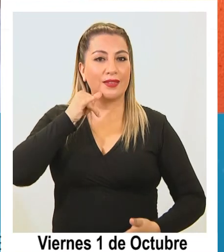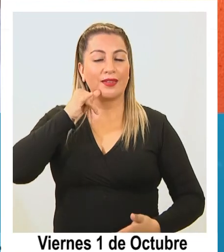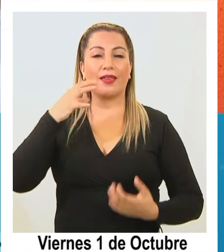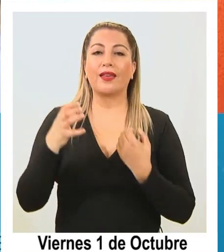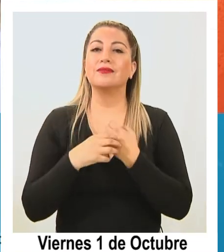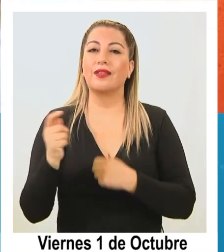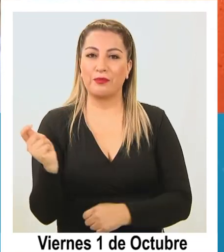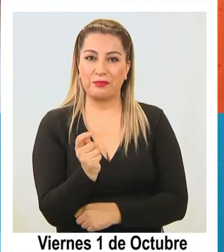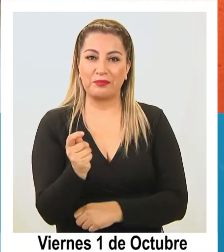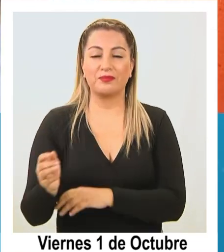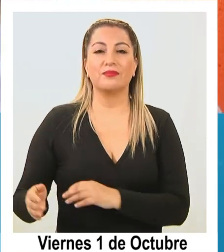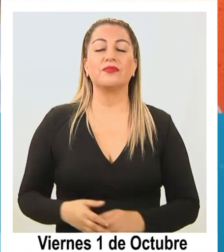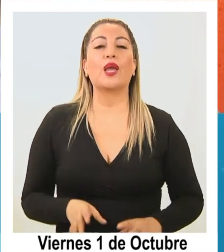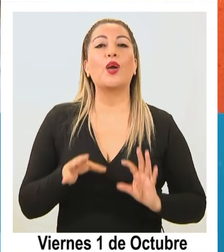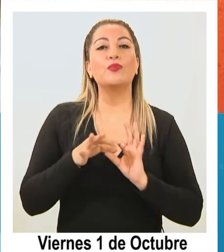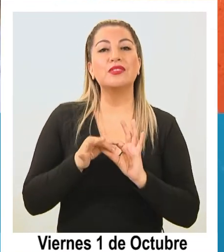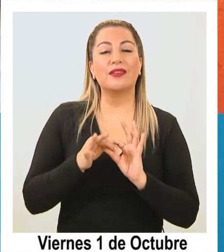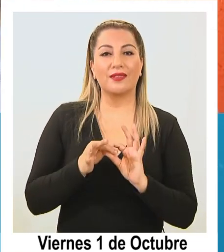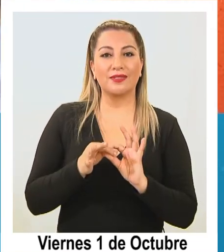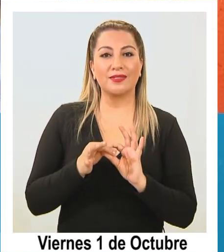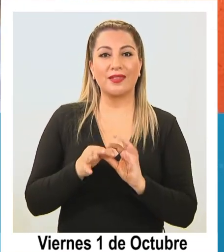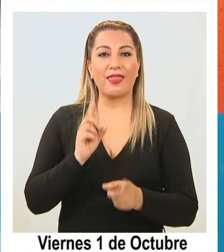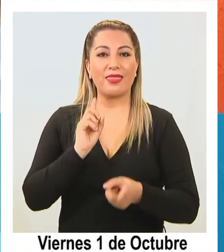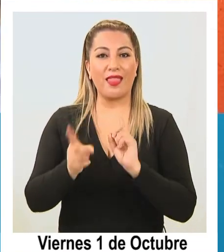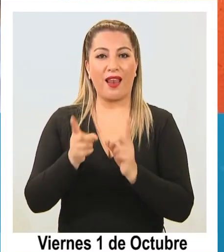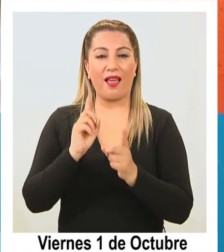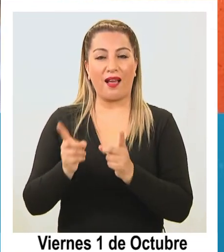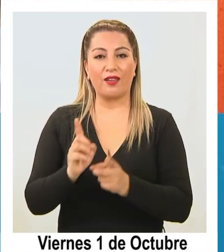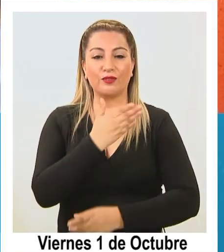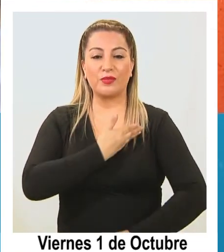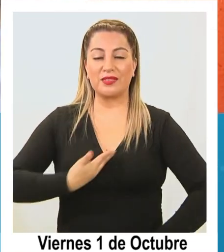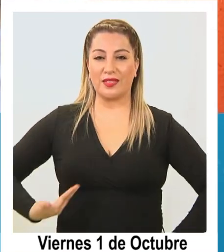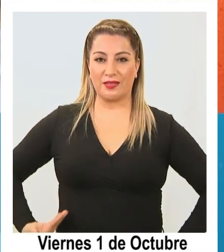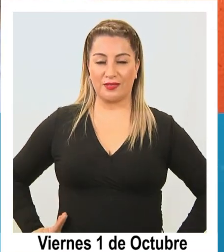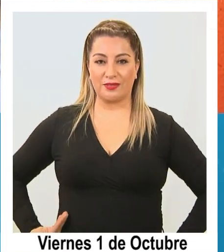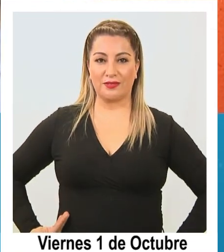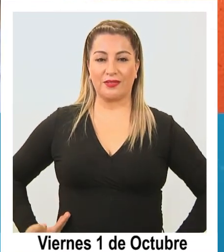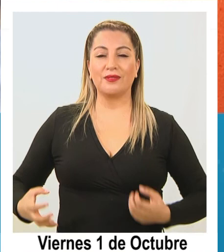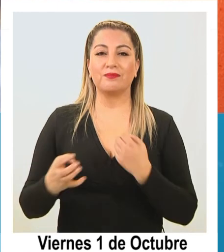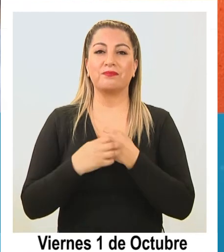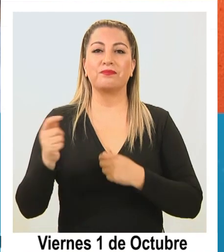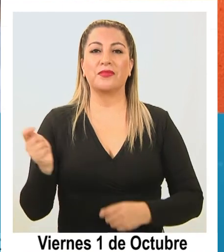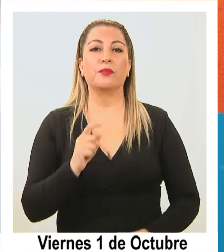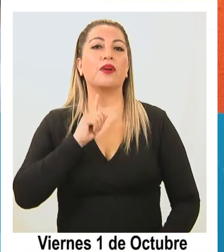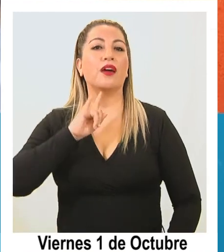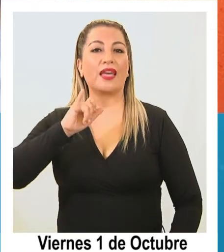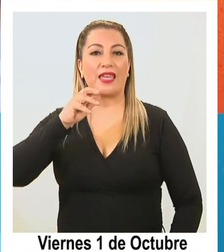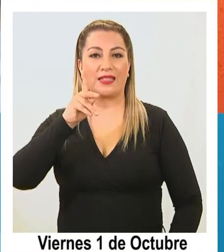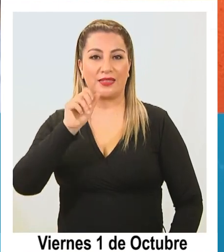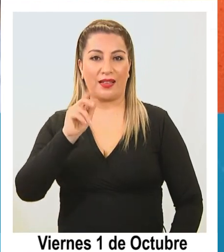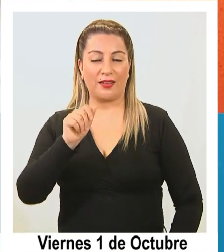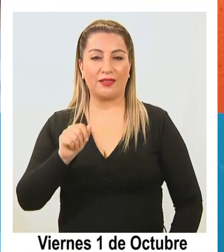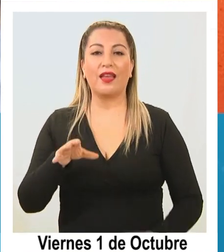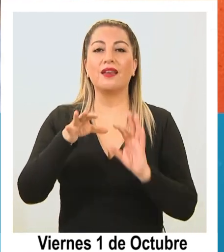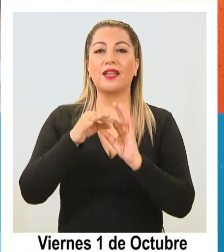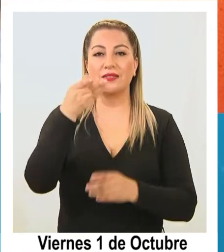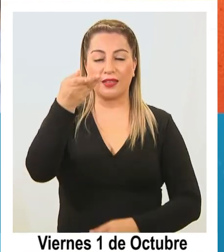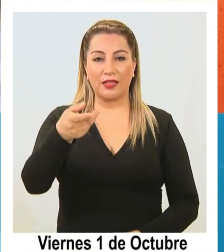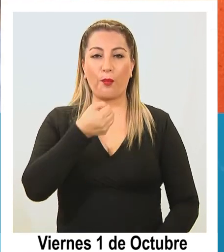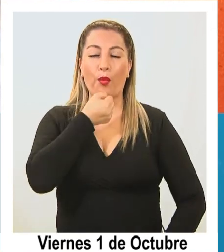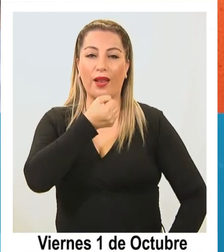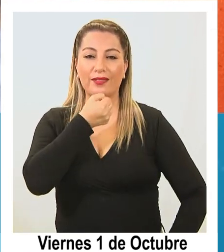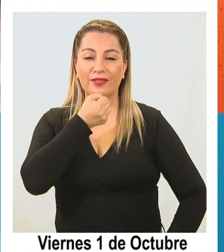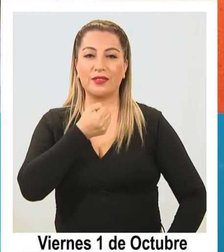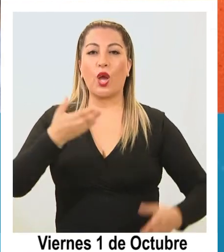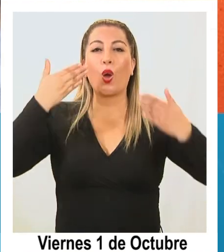de Tarapacá. Muchas gracias, delegado presidencial regional Miguel Ángel Quesada. Gracias a ti, Mauricio, por la entrevista.